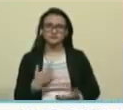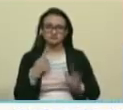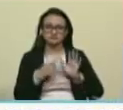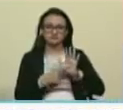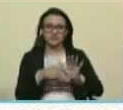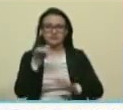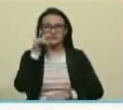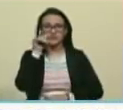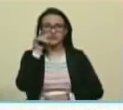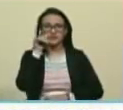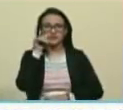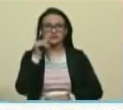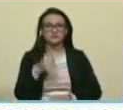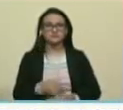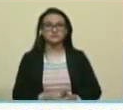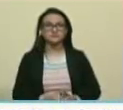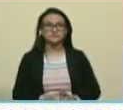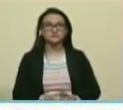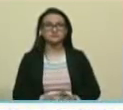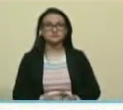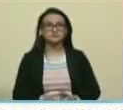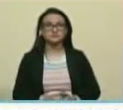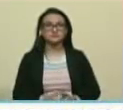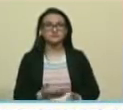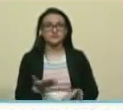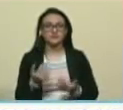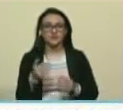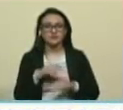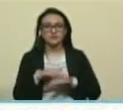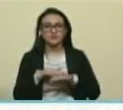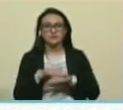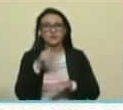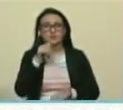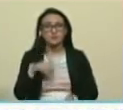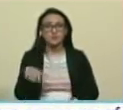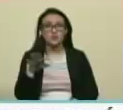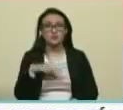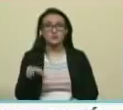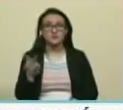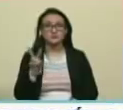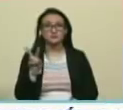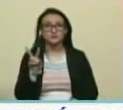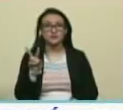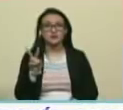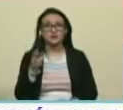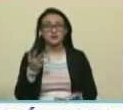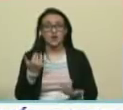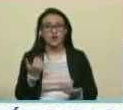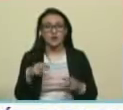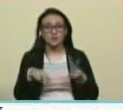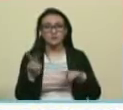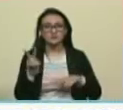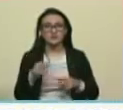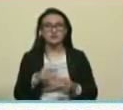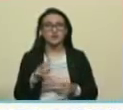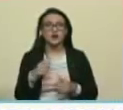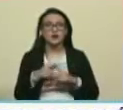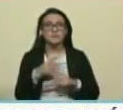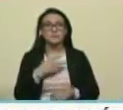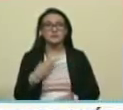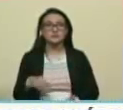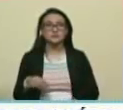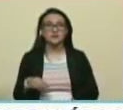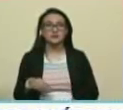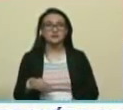muestra, con la solicitud de disculpa al pueblo de Venezuela que en este momento está almorzando, a los expresidentes